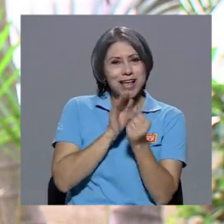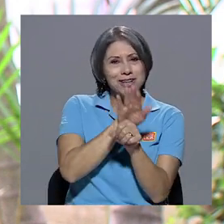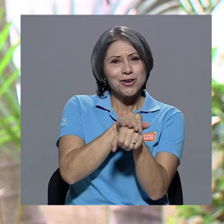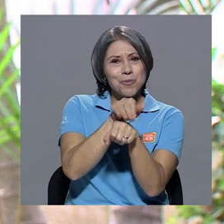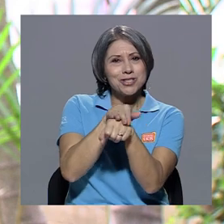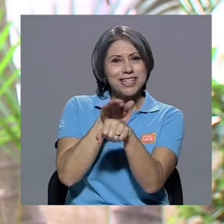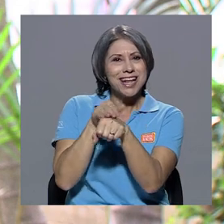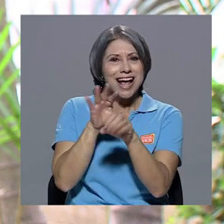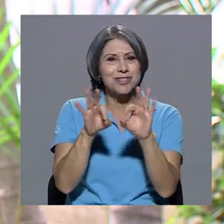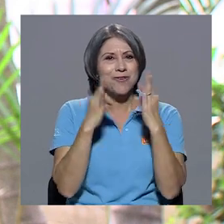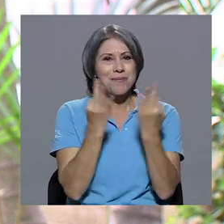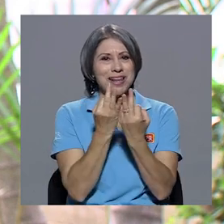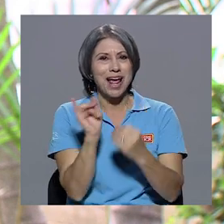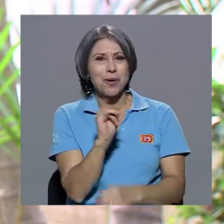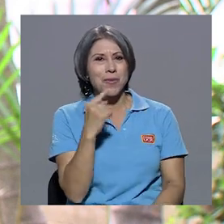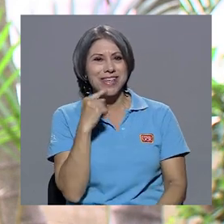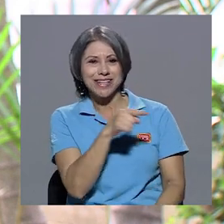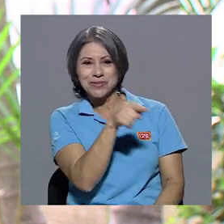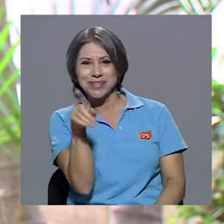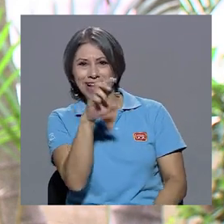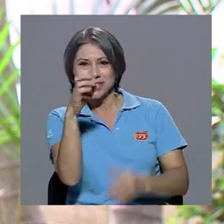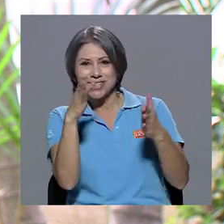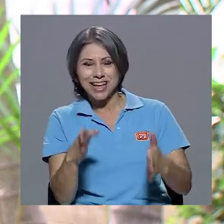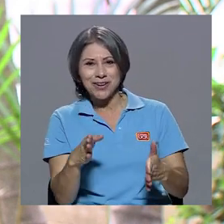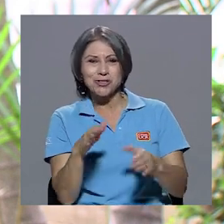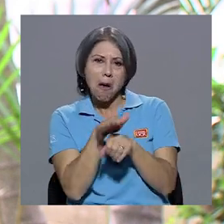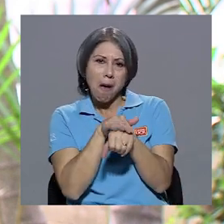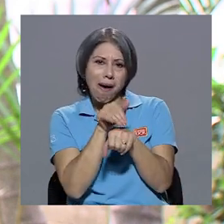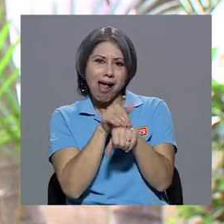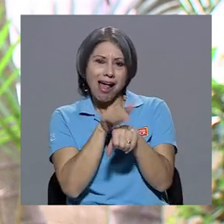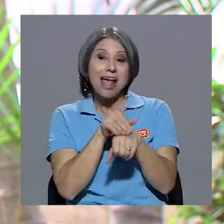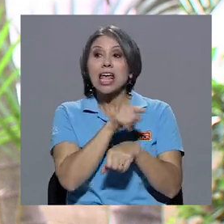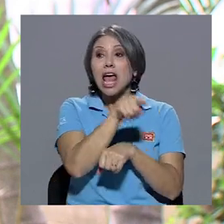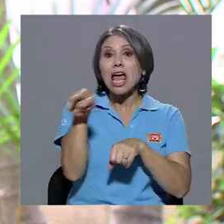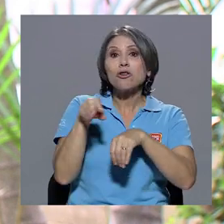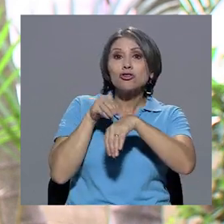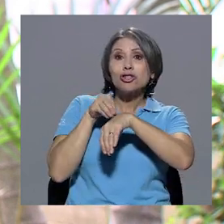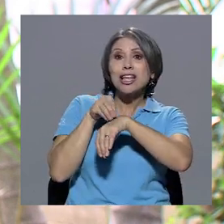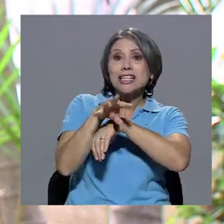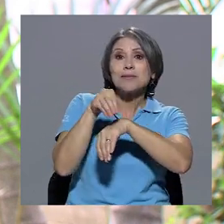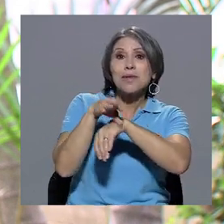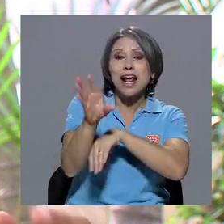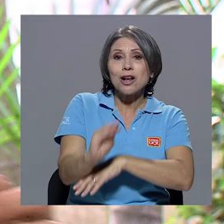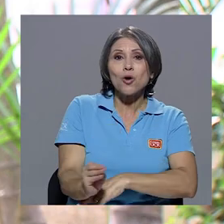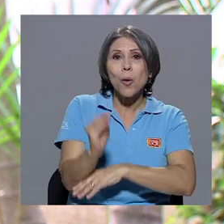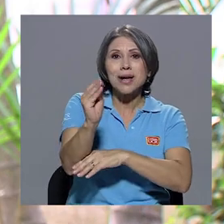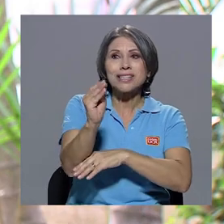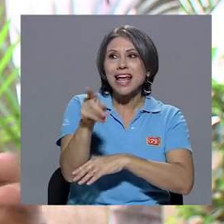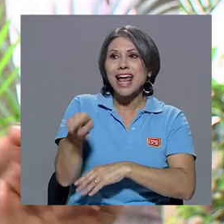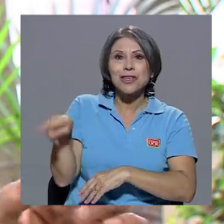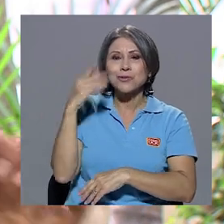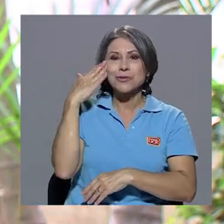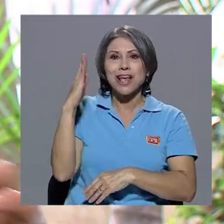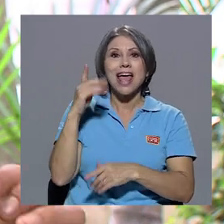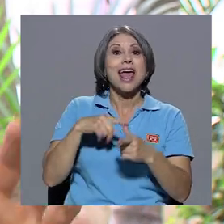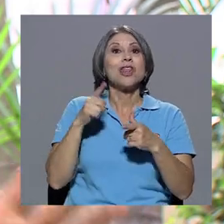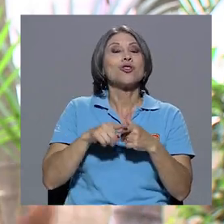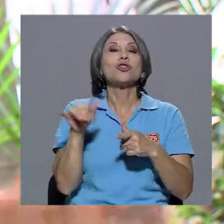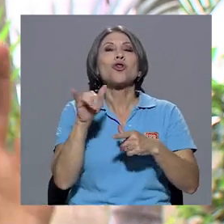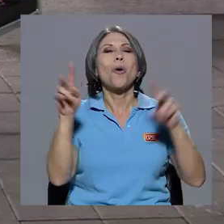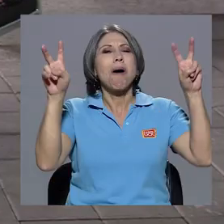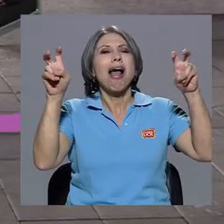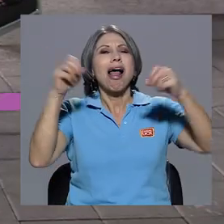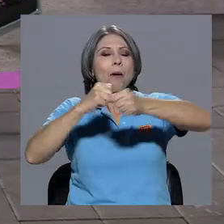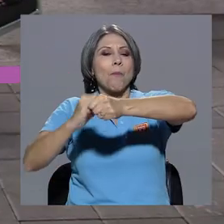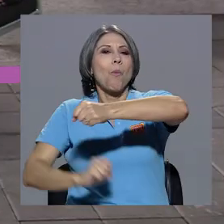su familia, como dicen ustedes los ticos, y ellos de alguna manera son inspiradores de jóvenes, sin saberlo. Entonces se hace como una especie de puente etario entre